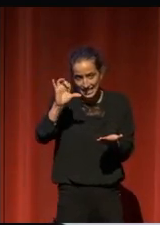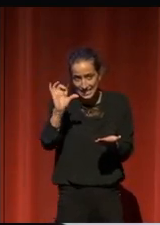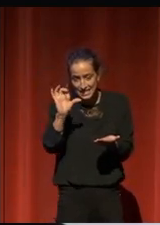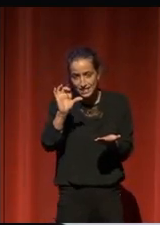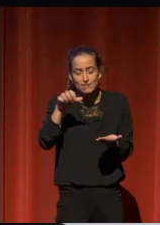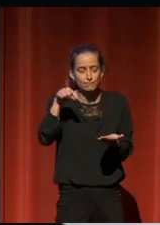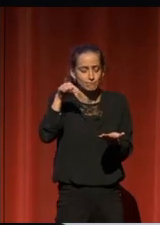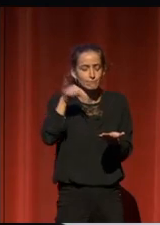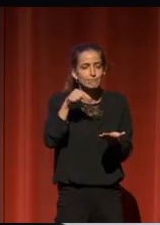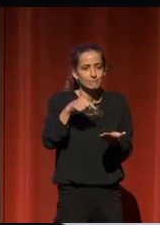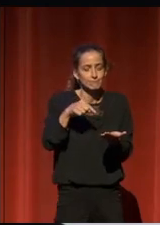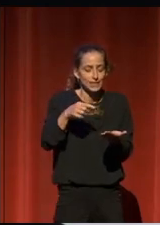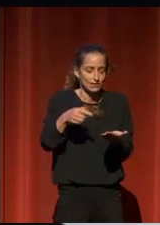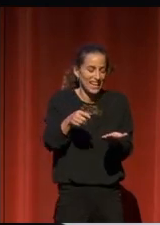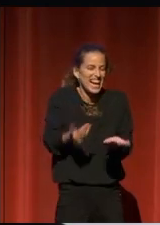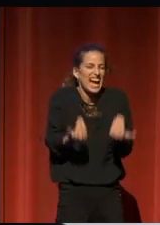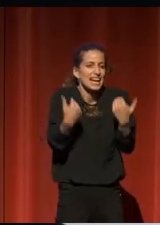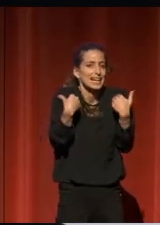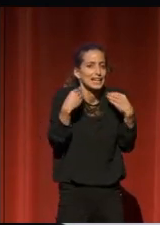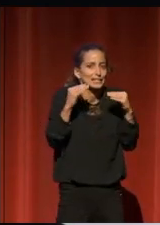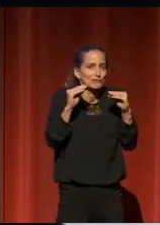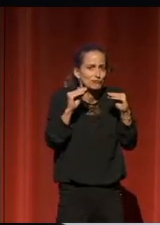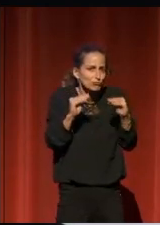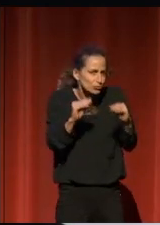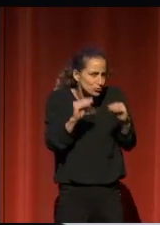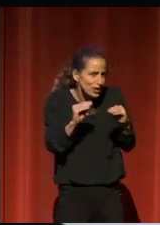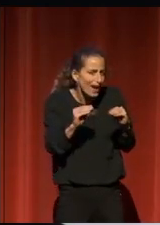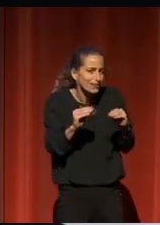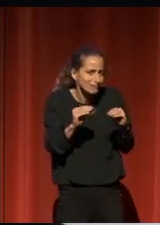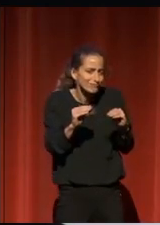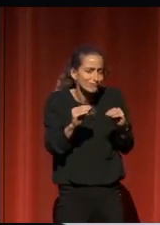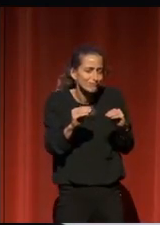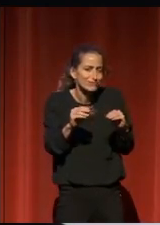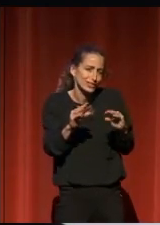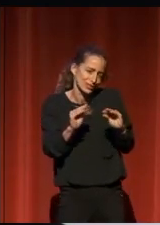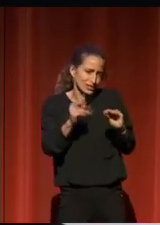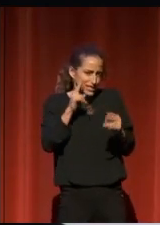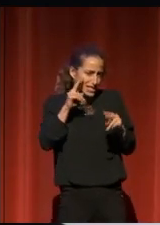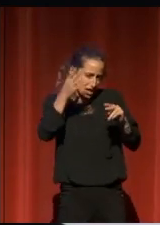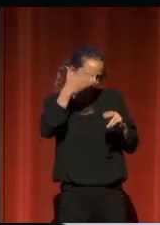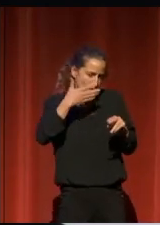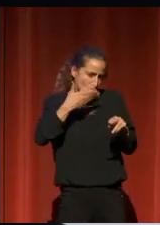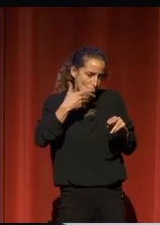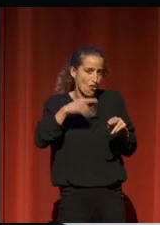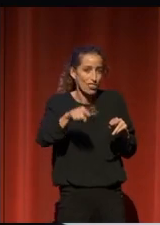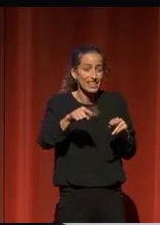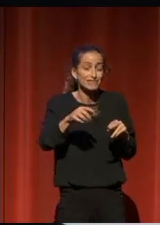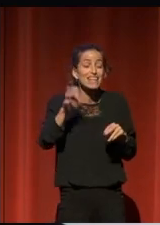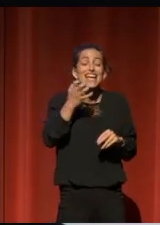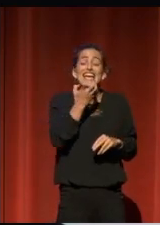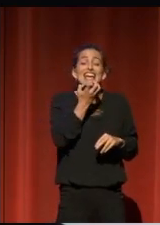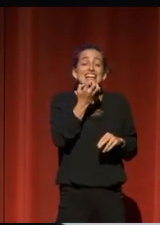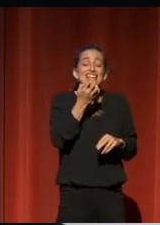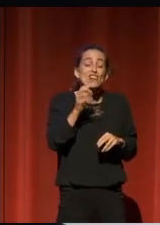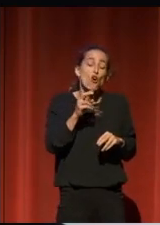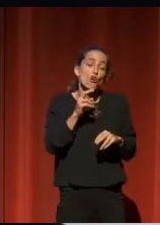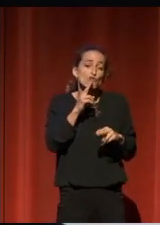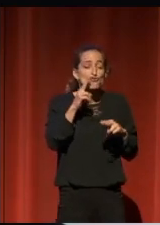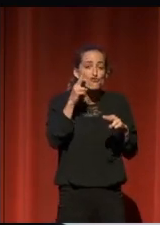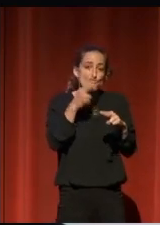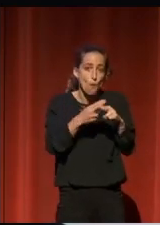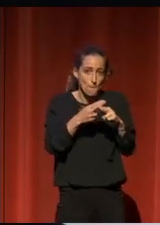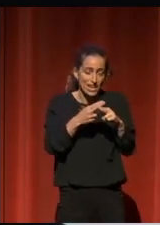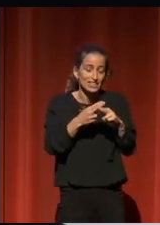su propietario. El libro se titula Johann Sebastian Bach, Los días, las